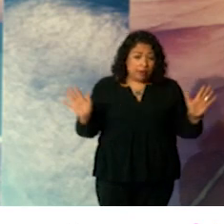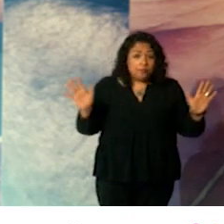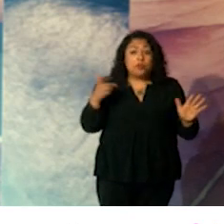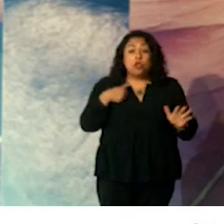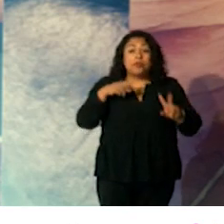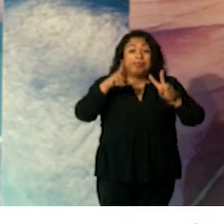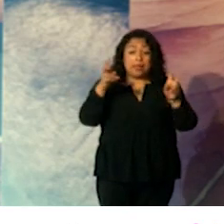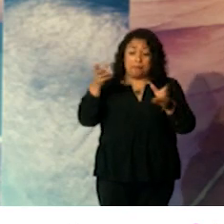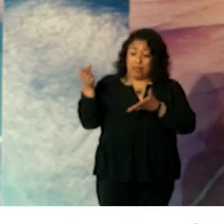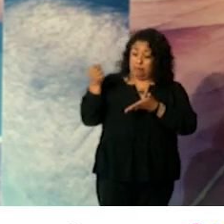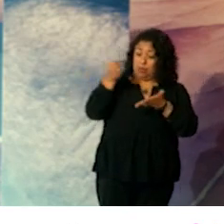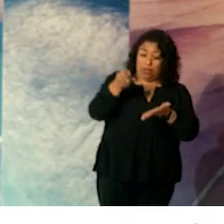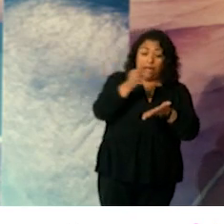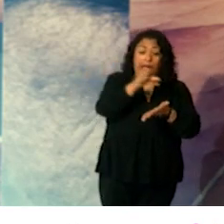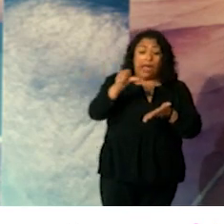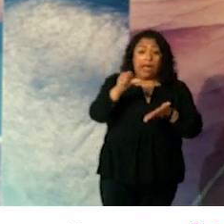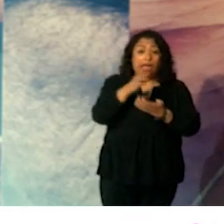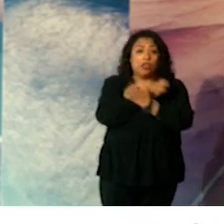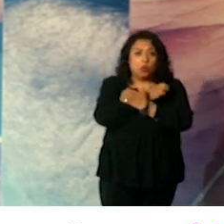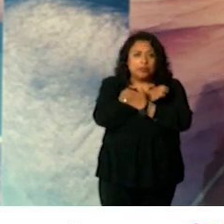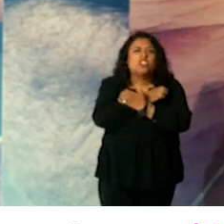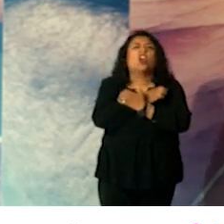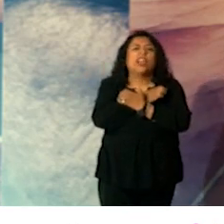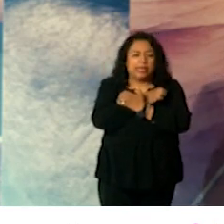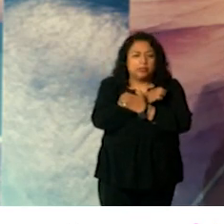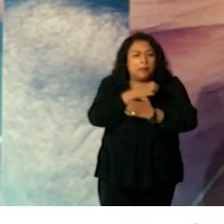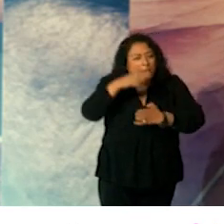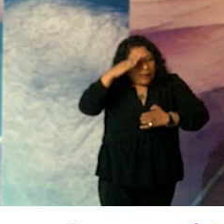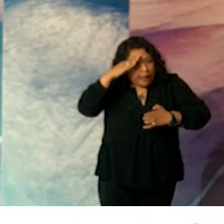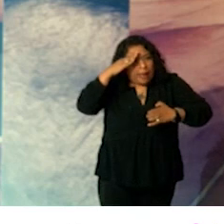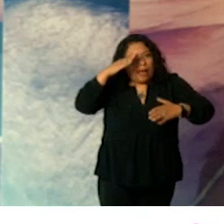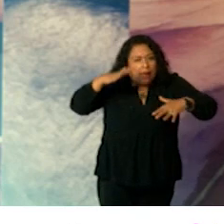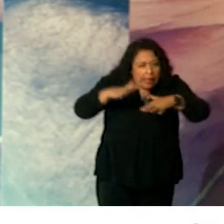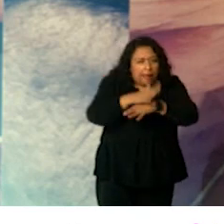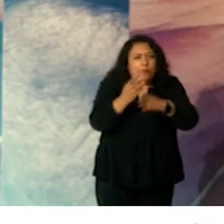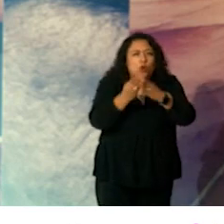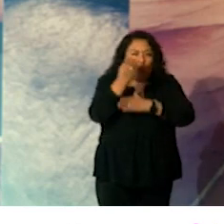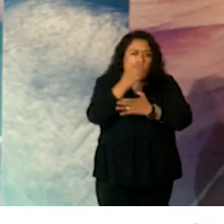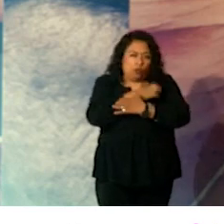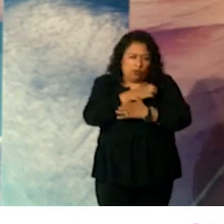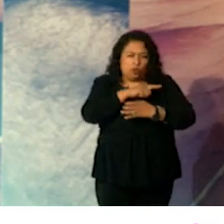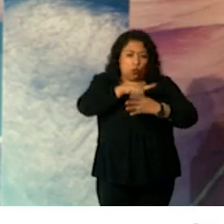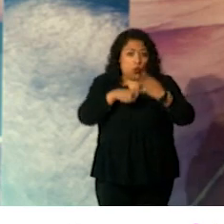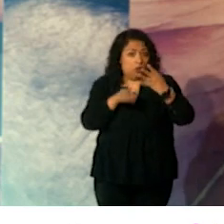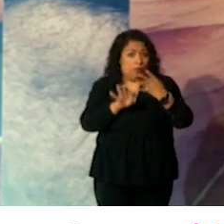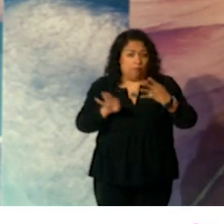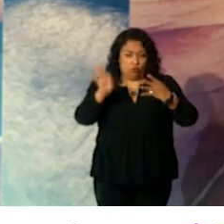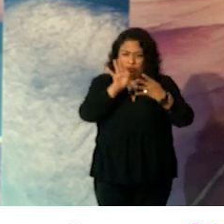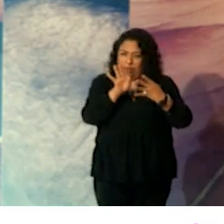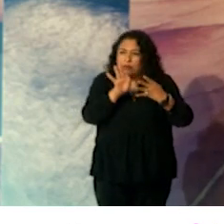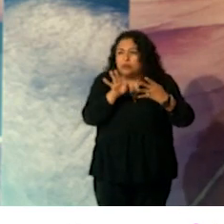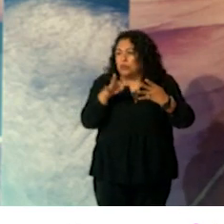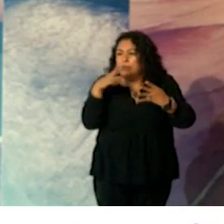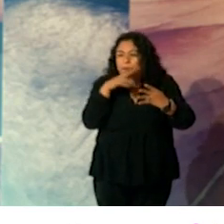en educación, estoy hablando de repensar la educación. Y yo creo que tengo 4 pilares fundamentales que lo voy a repasar muy rápido, que creo que es clave que